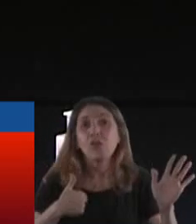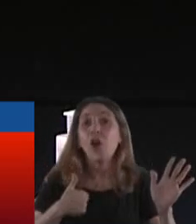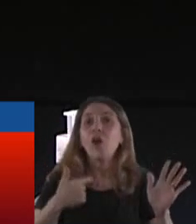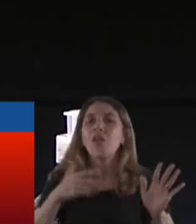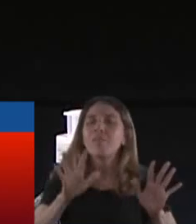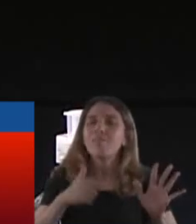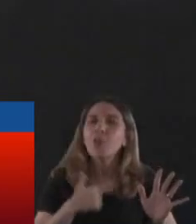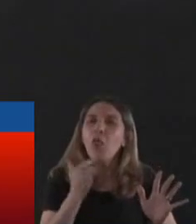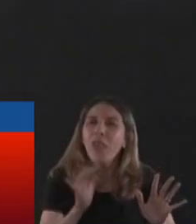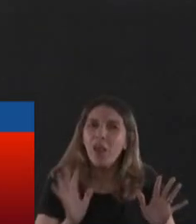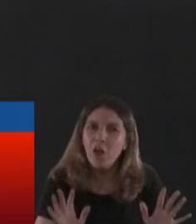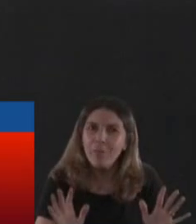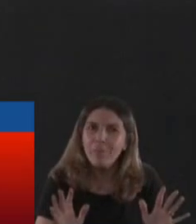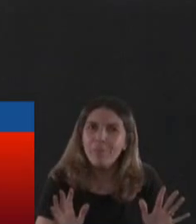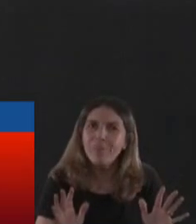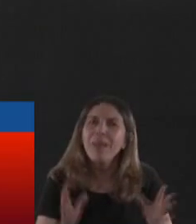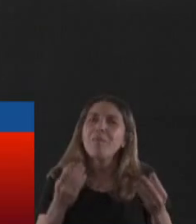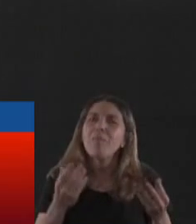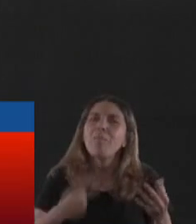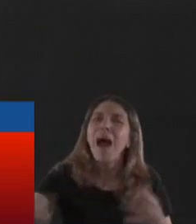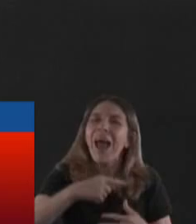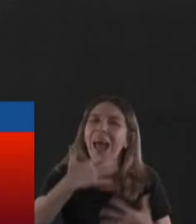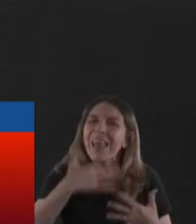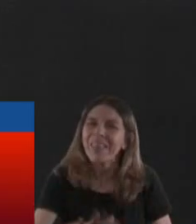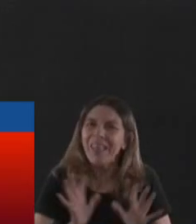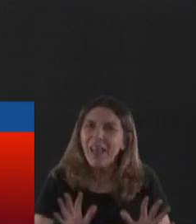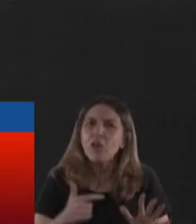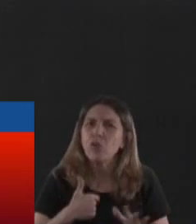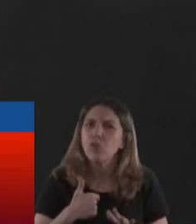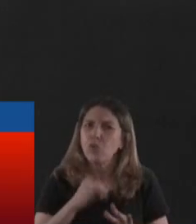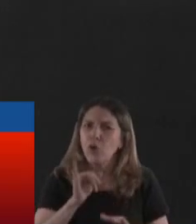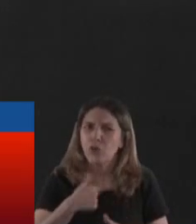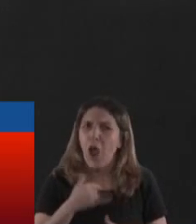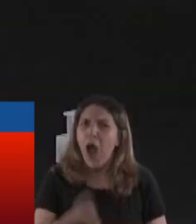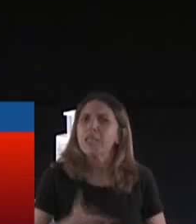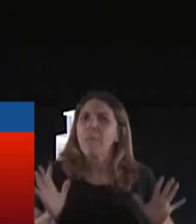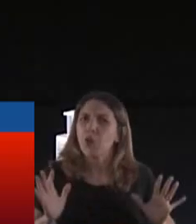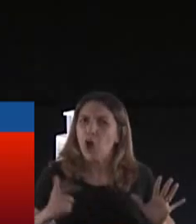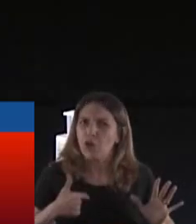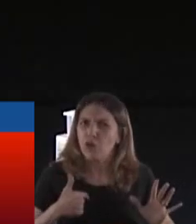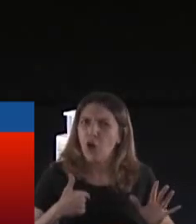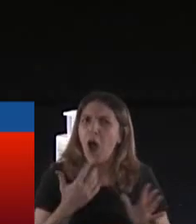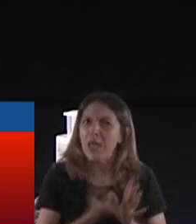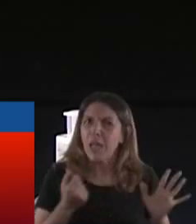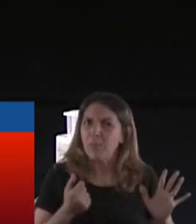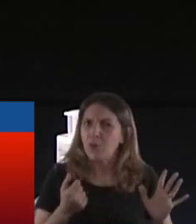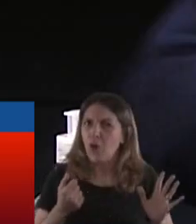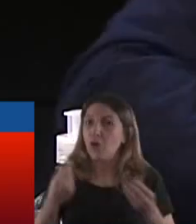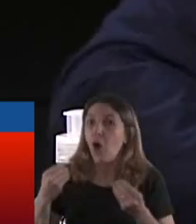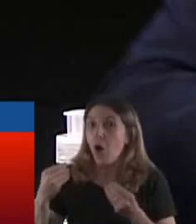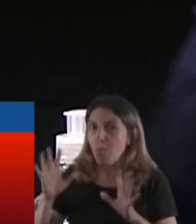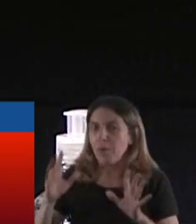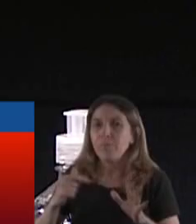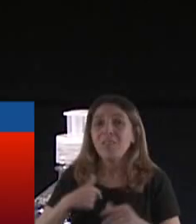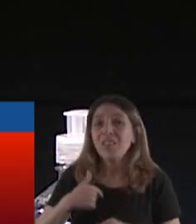sacar, digo, para que entendamos, y yo me hago cargo también, pero que entendamos a dónde llegamos.